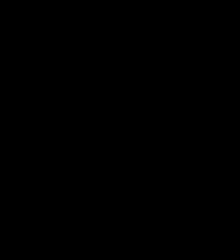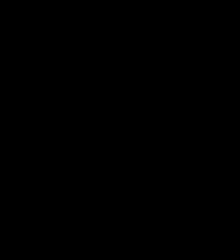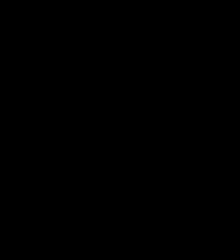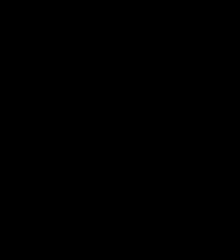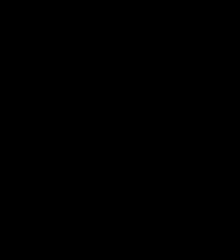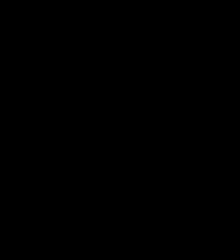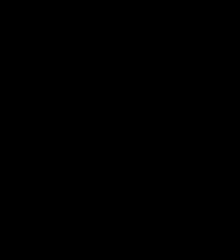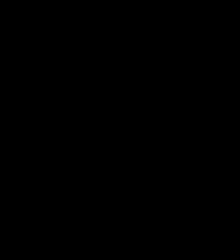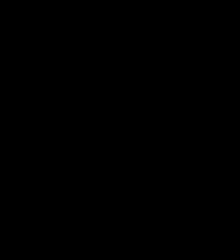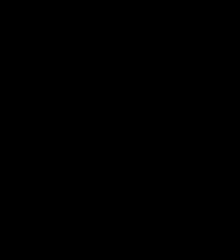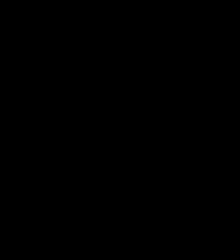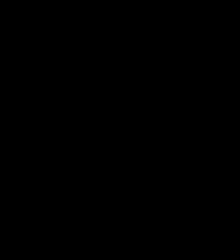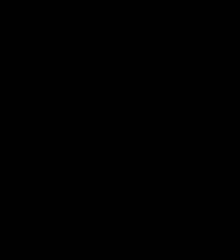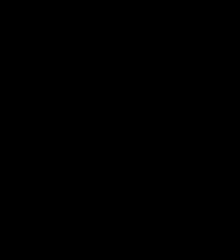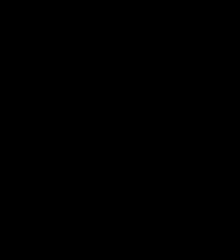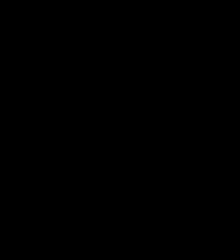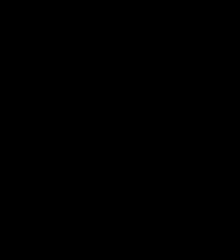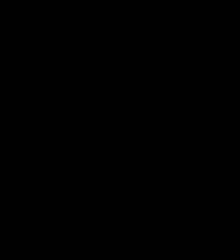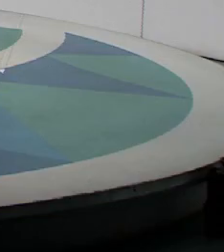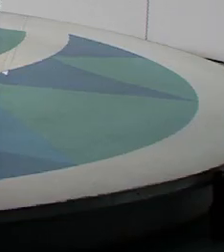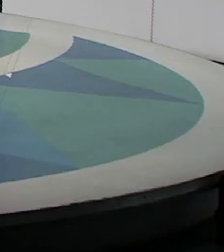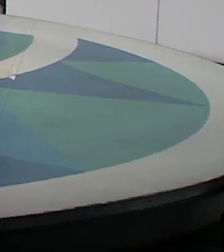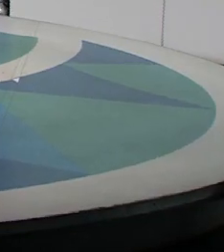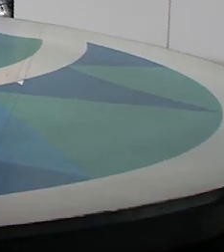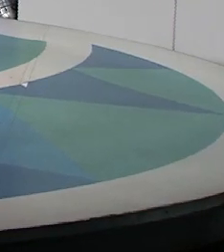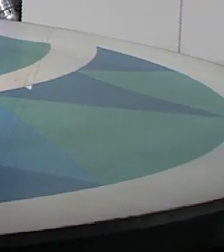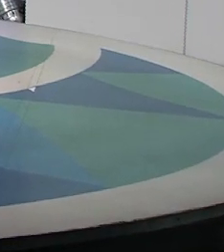13. Costa Rica Televisión.